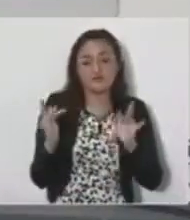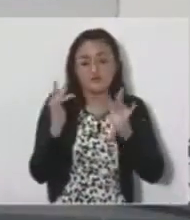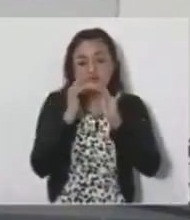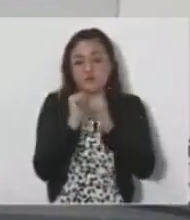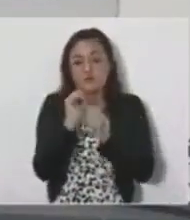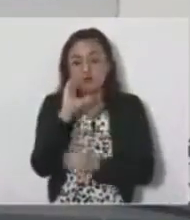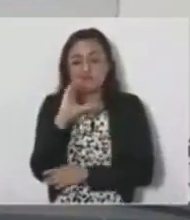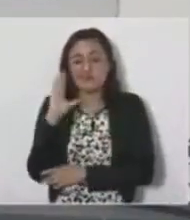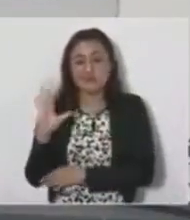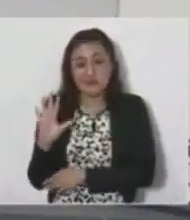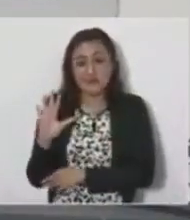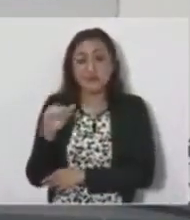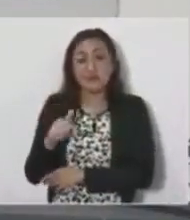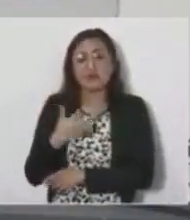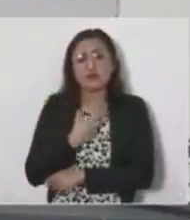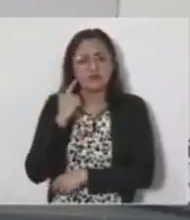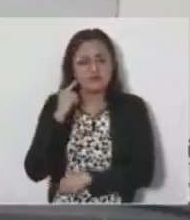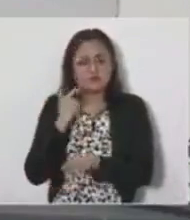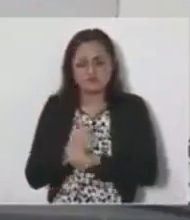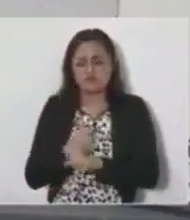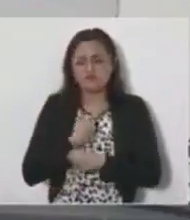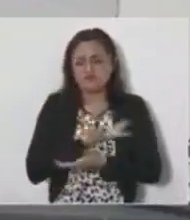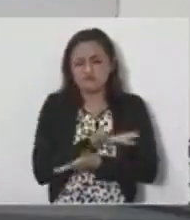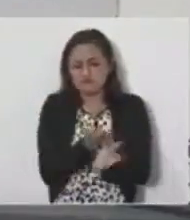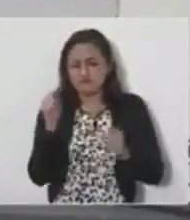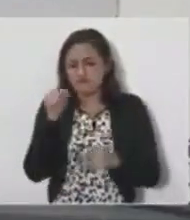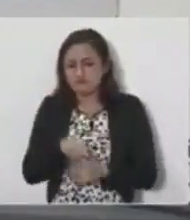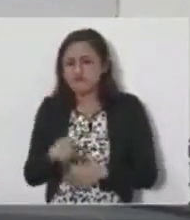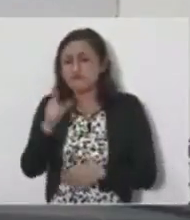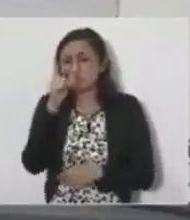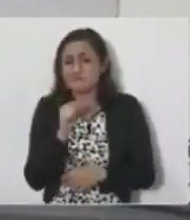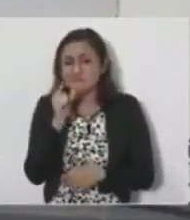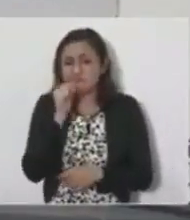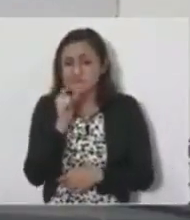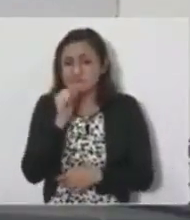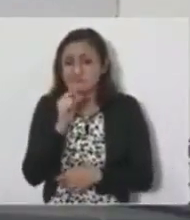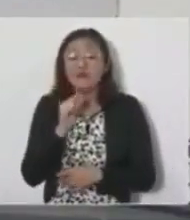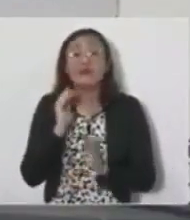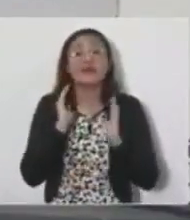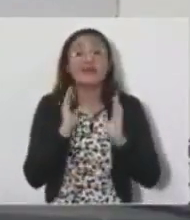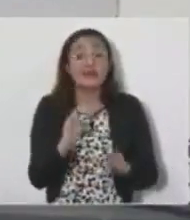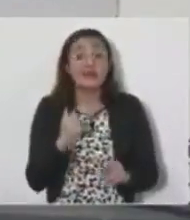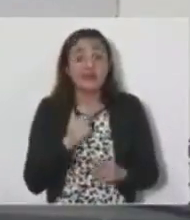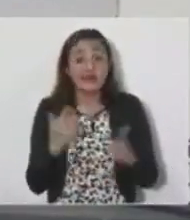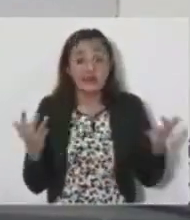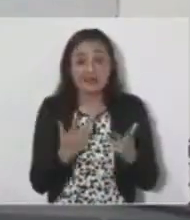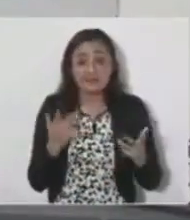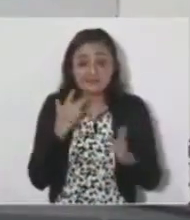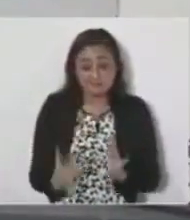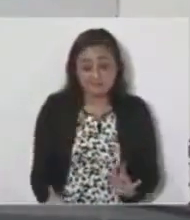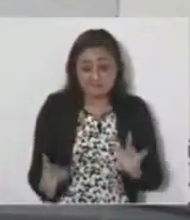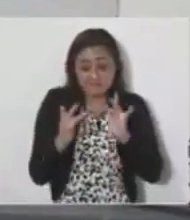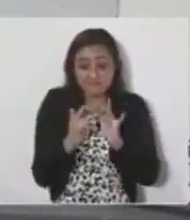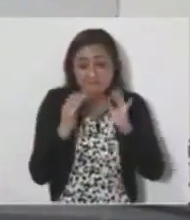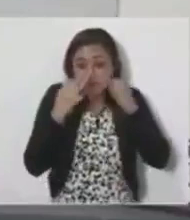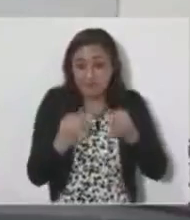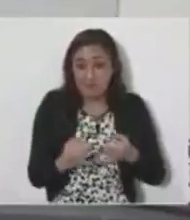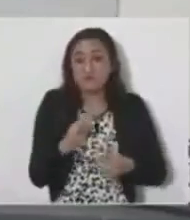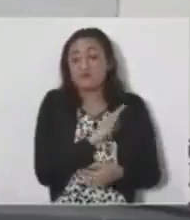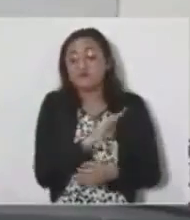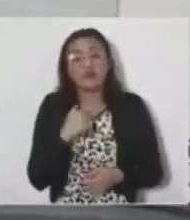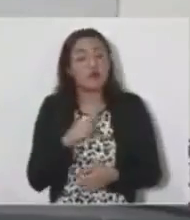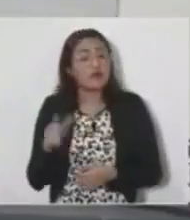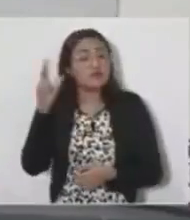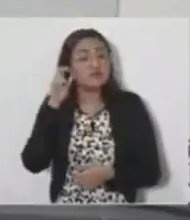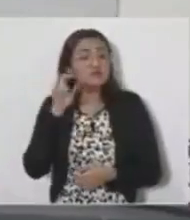identificadas todas las cámaras que fueron asignadas a los elementos de la policía y en el momento en que nosotros hagamos la conectividad correspondiente podremos